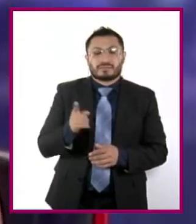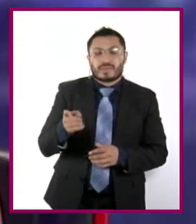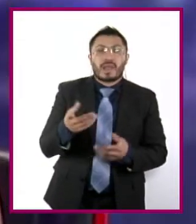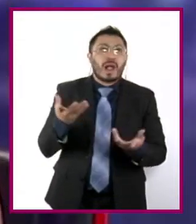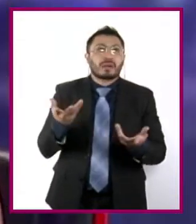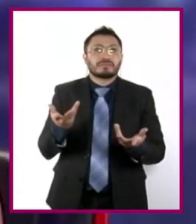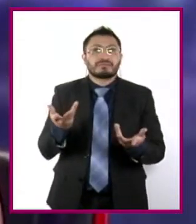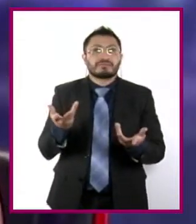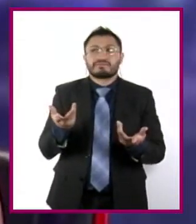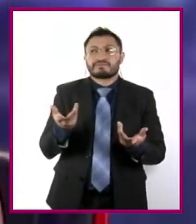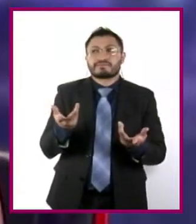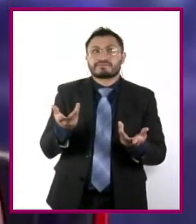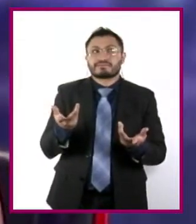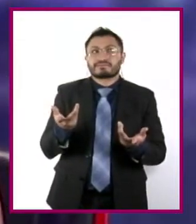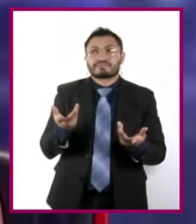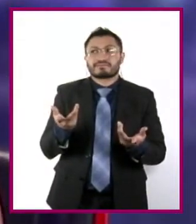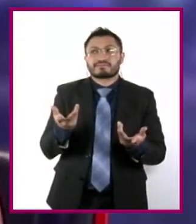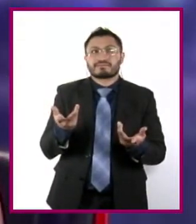there and